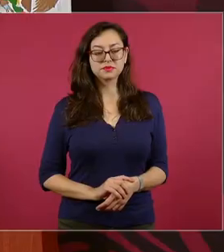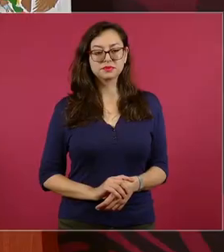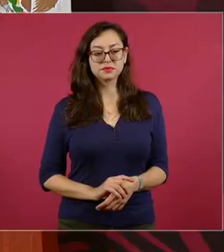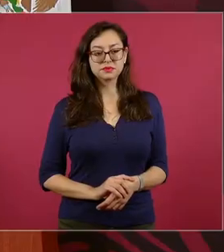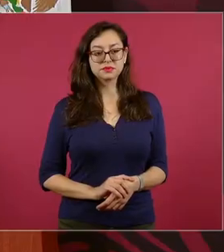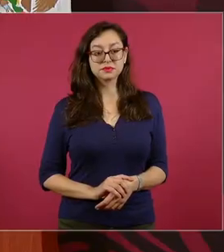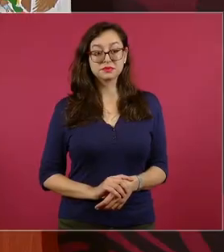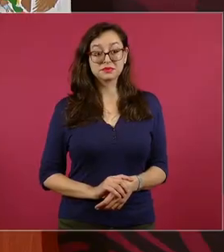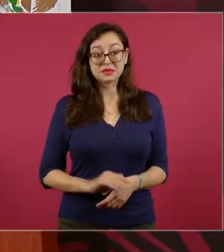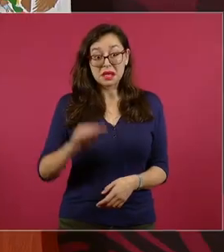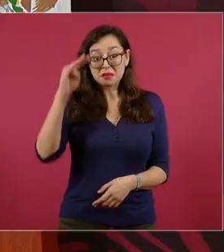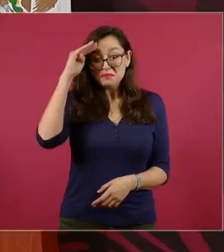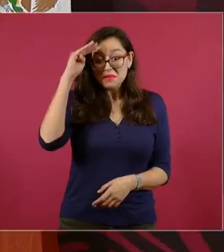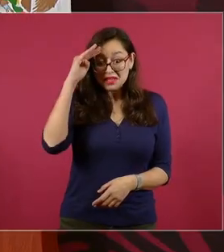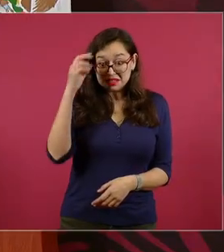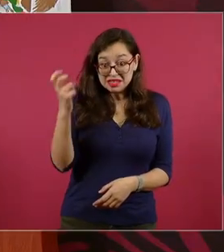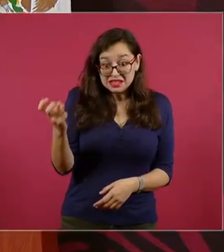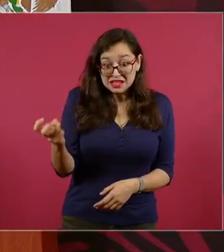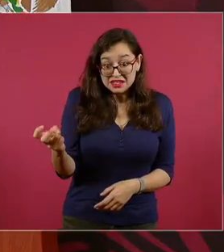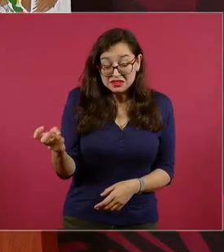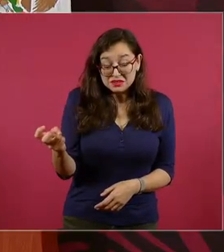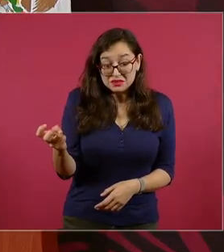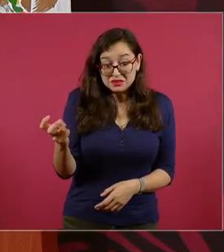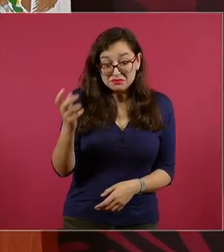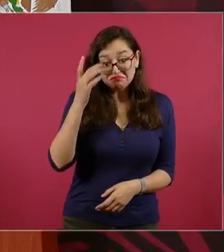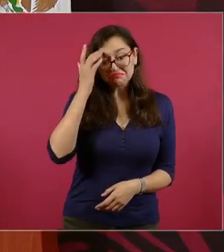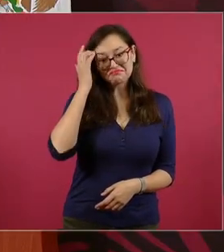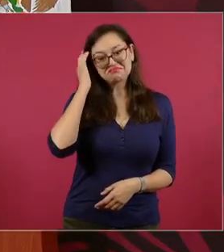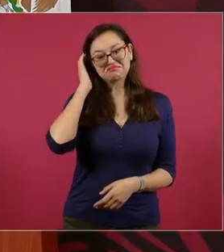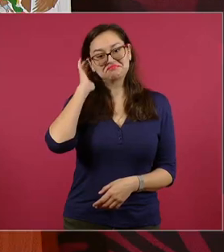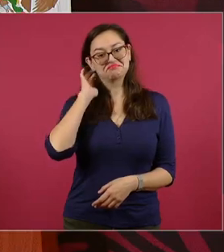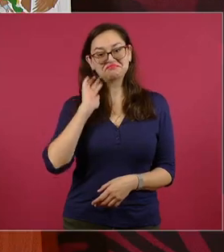Que no estén pensando en esto, ¿eh?